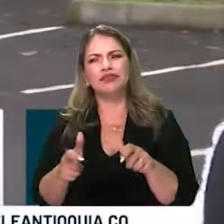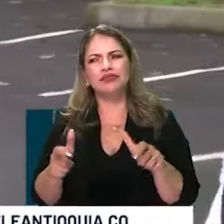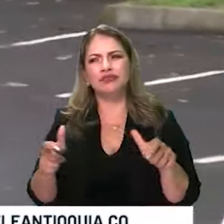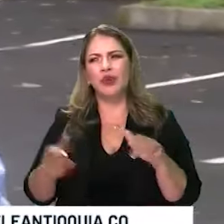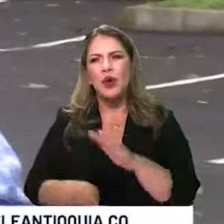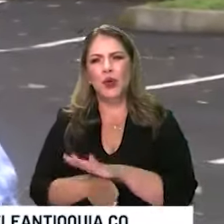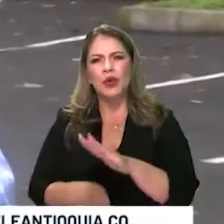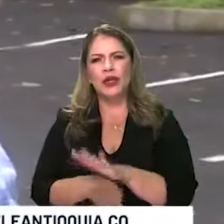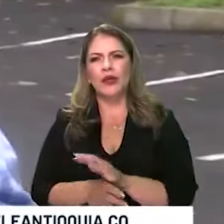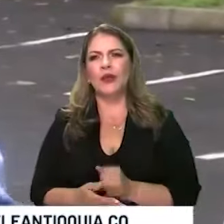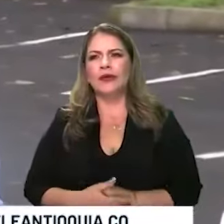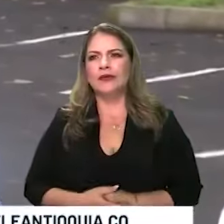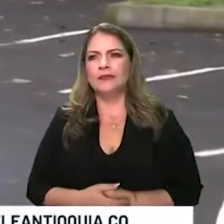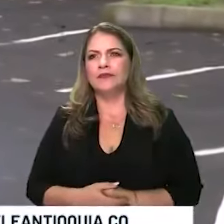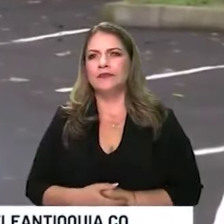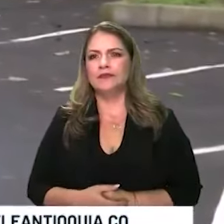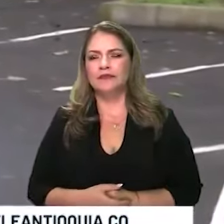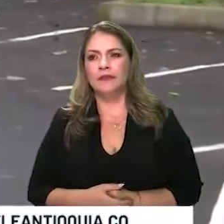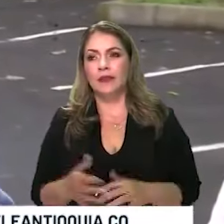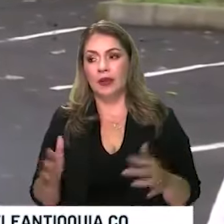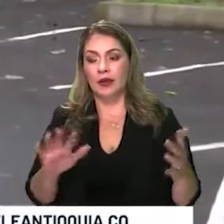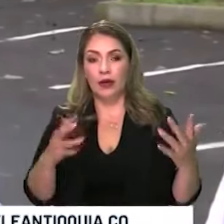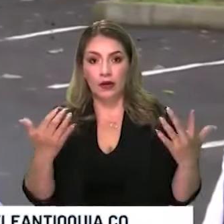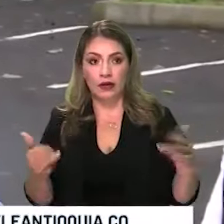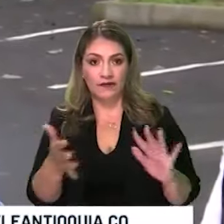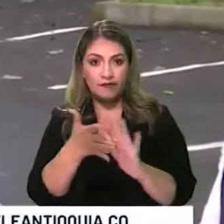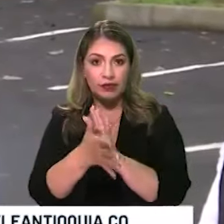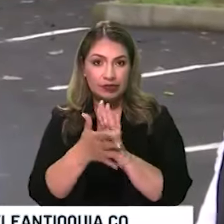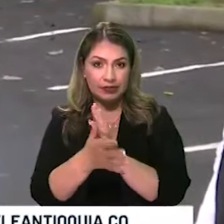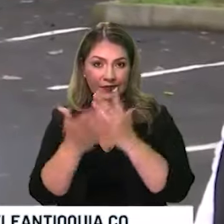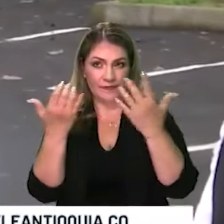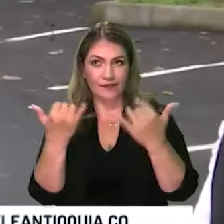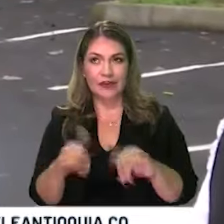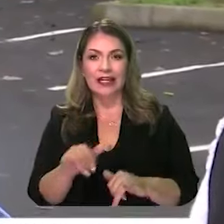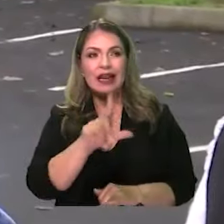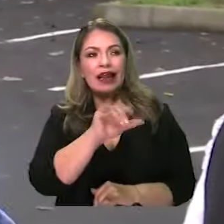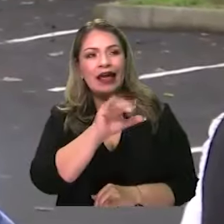semanas. Hasta el momento esa es toda la información. Lady Luis Horacio, sigan ustedes en estudio.